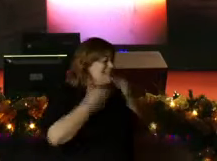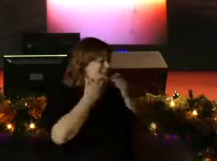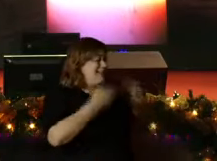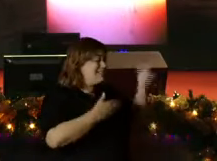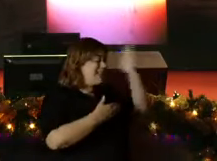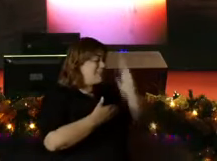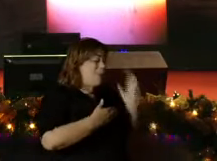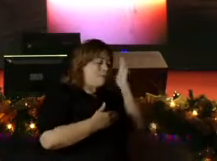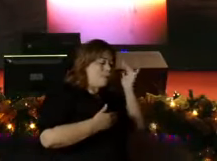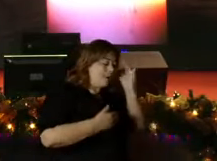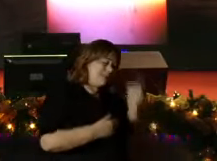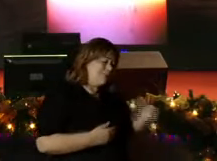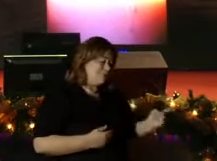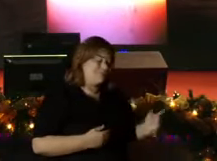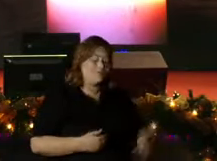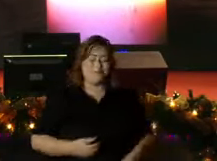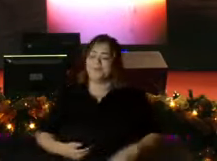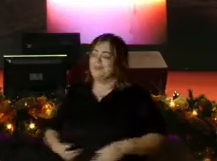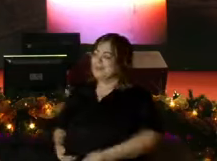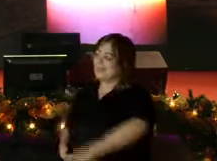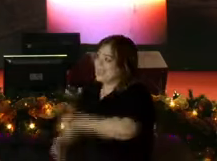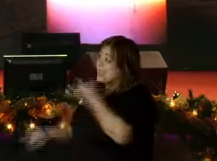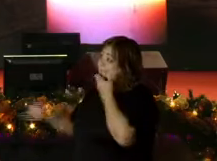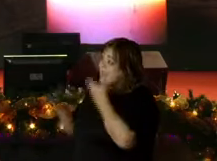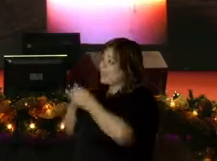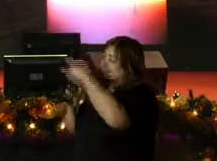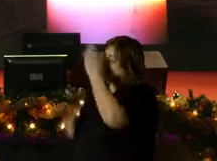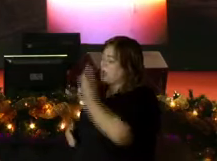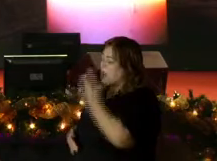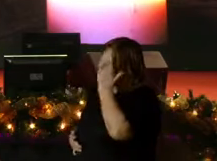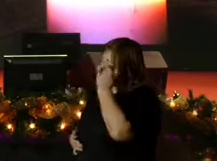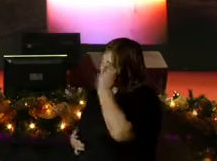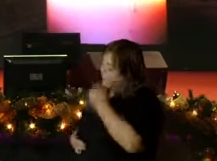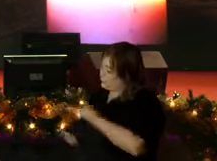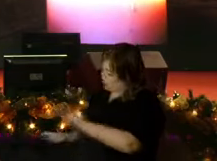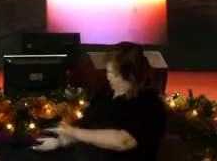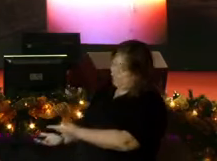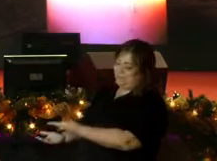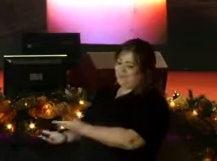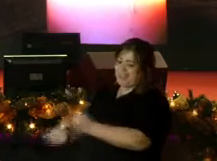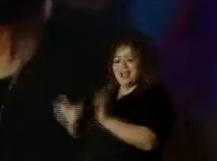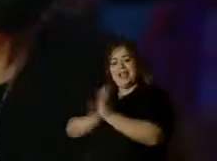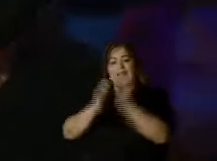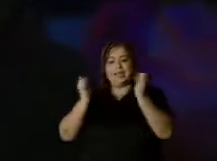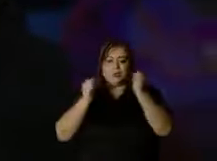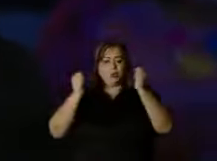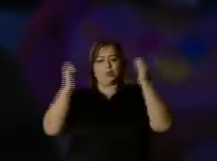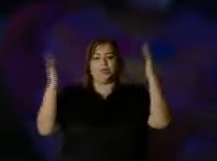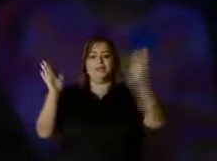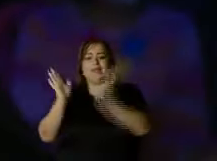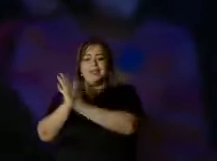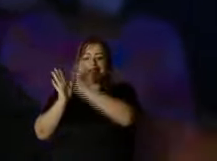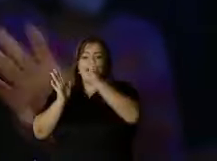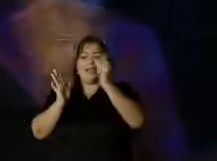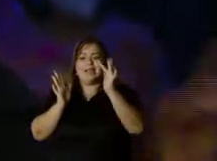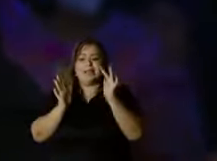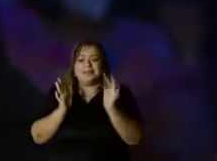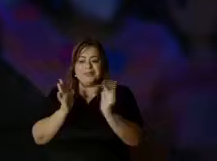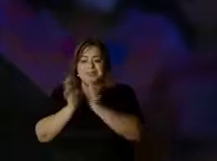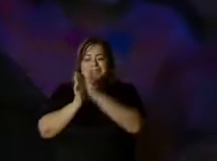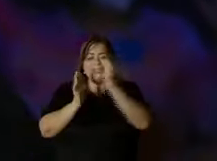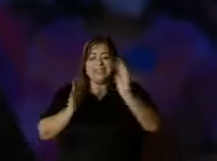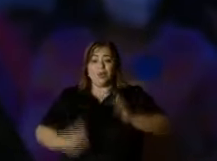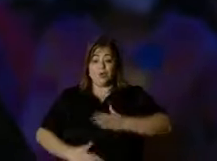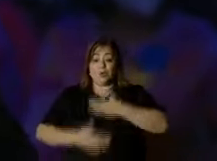a Dios por ti. Dígalo. Yo le doy gracias a Dios por ti. Doy gracias a Dios por ti. Aleluya. Oh, gloria a Dios. Alabamos a Dios con gozo y con